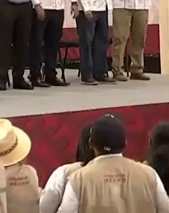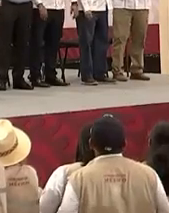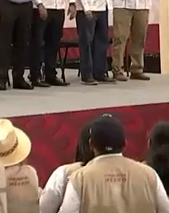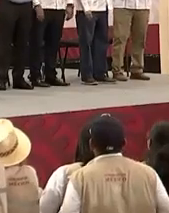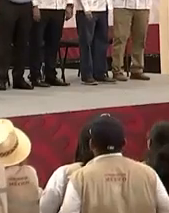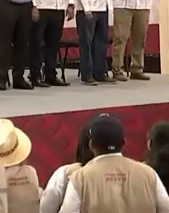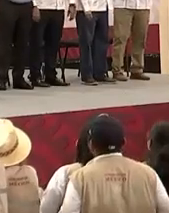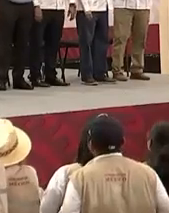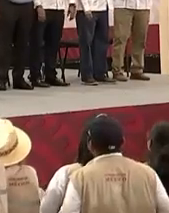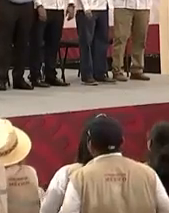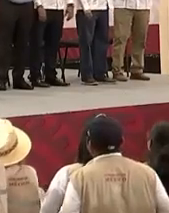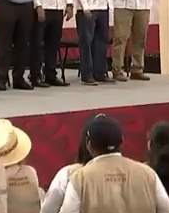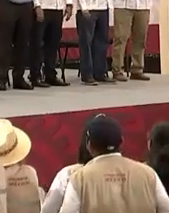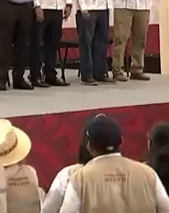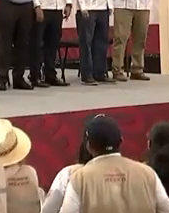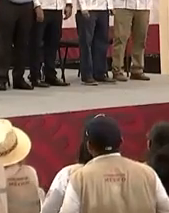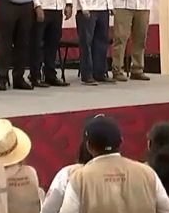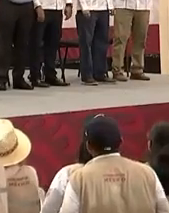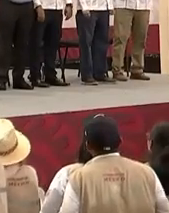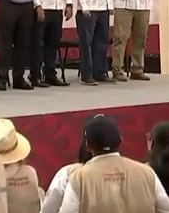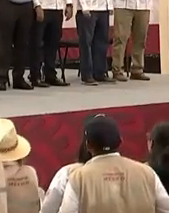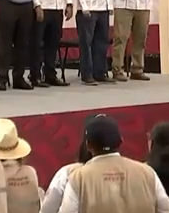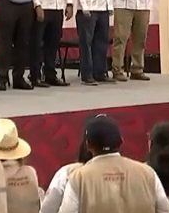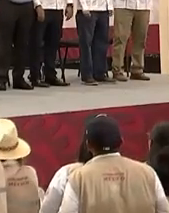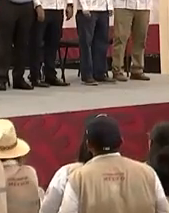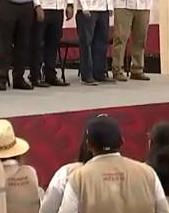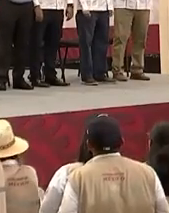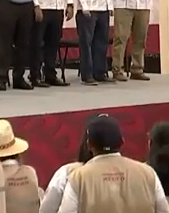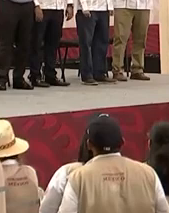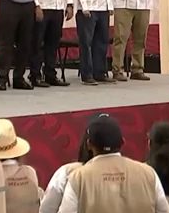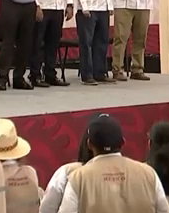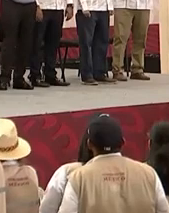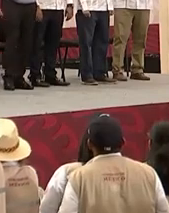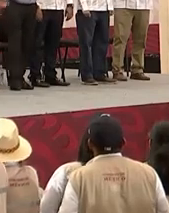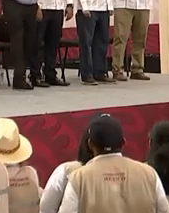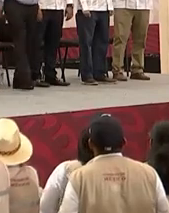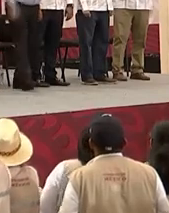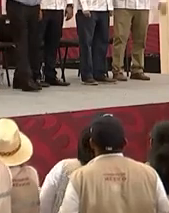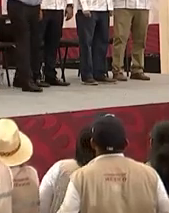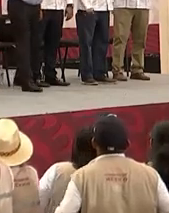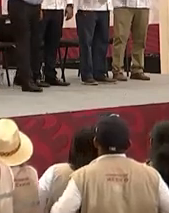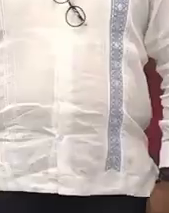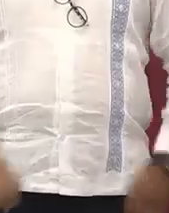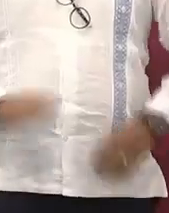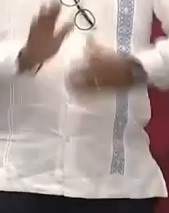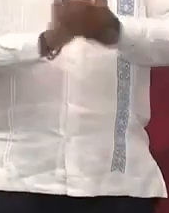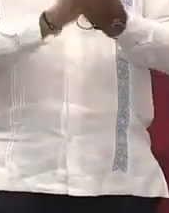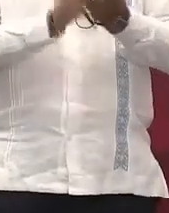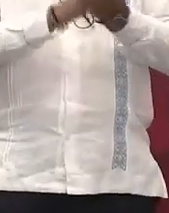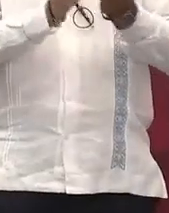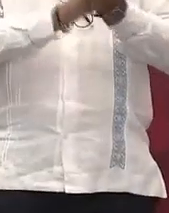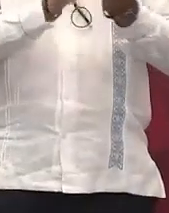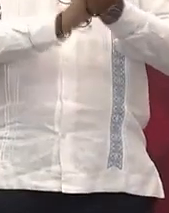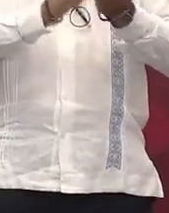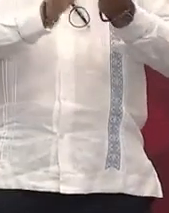El director general de Seguridad Alimentaria Mexicana, Leonel Efraín Cota Montaño.